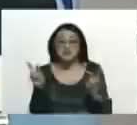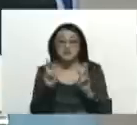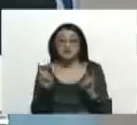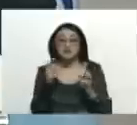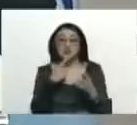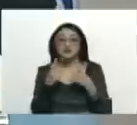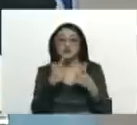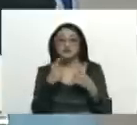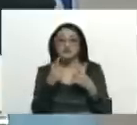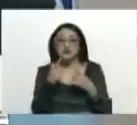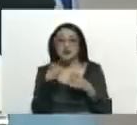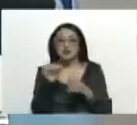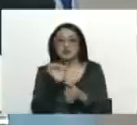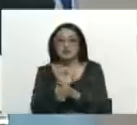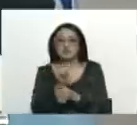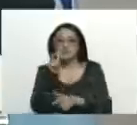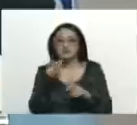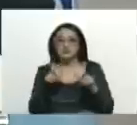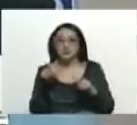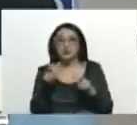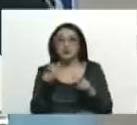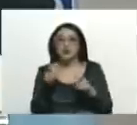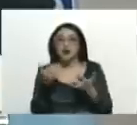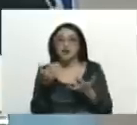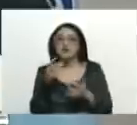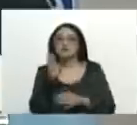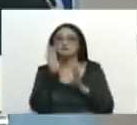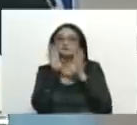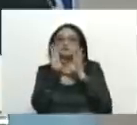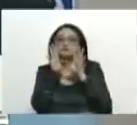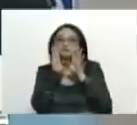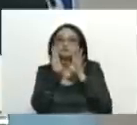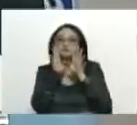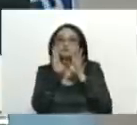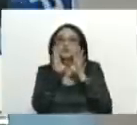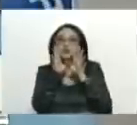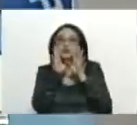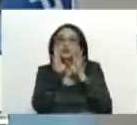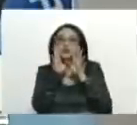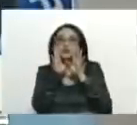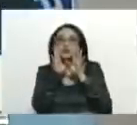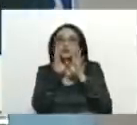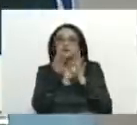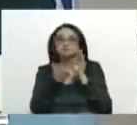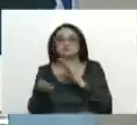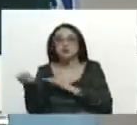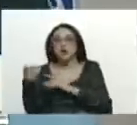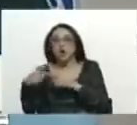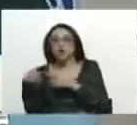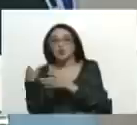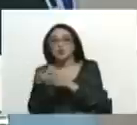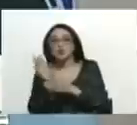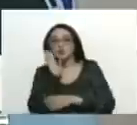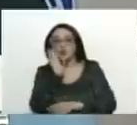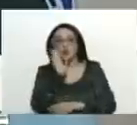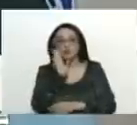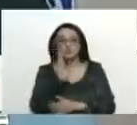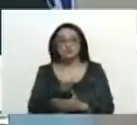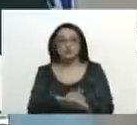entrevistado a varios de estos delincuentes y ellos han confesado y nos han llevado a otras tramas